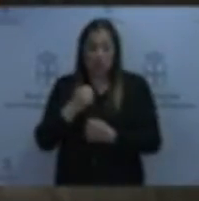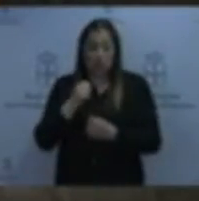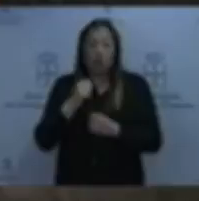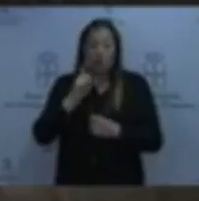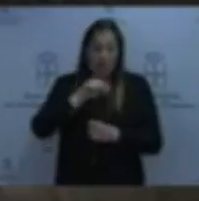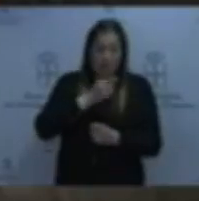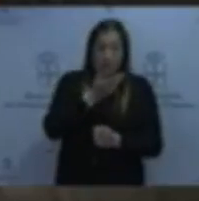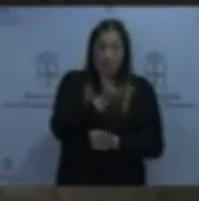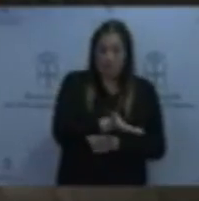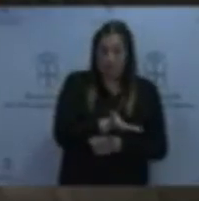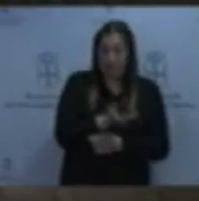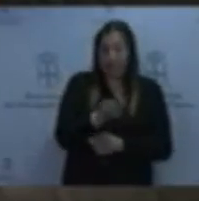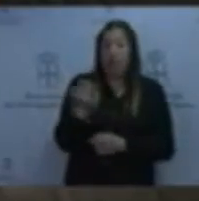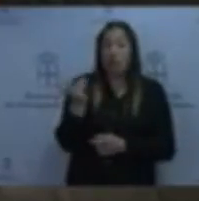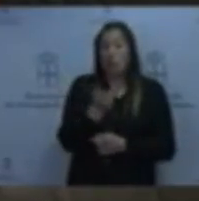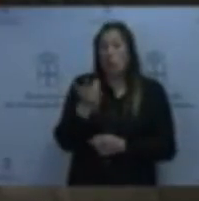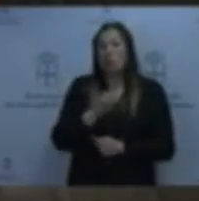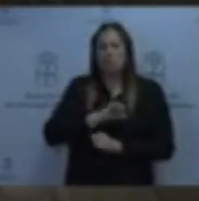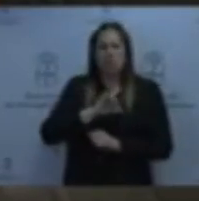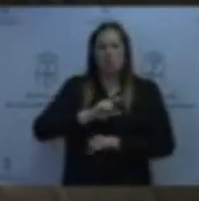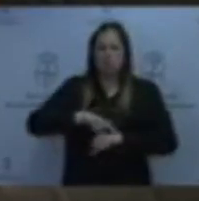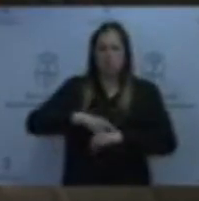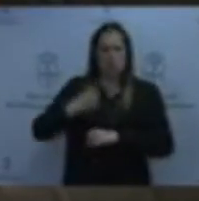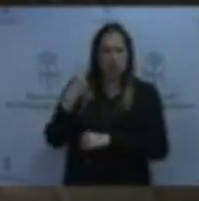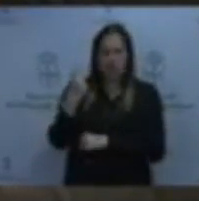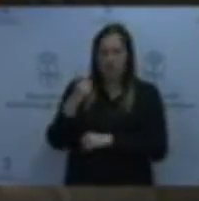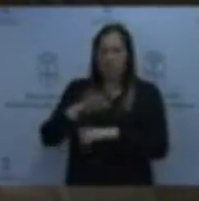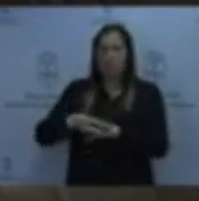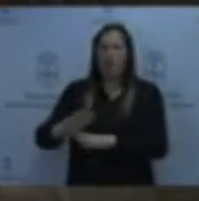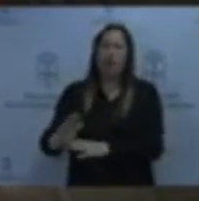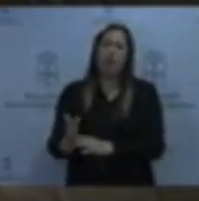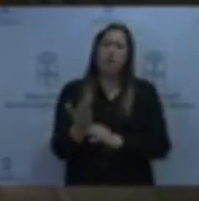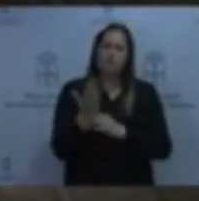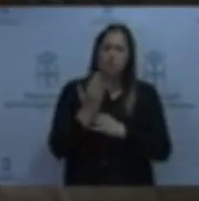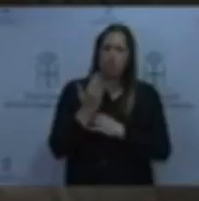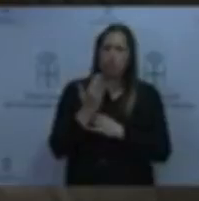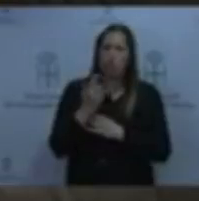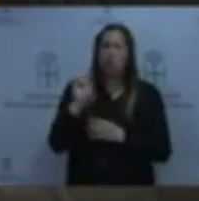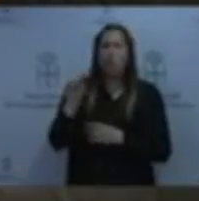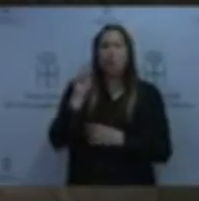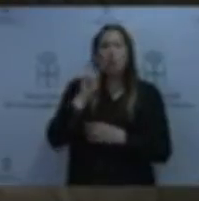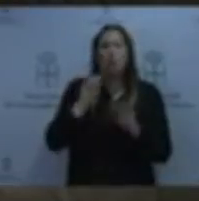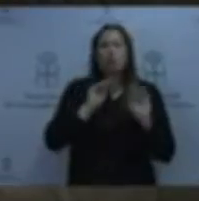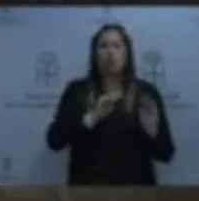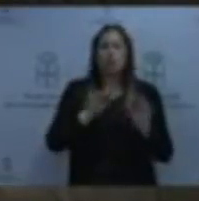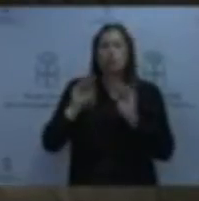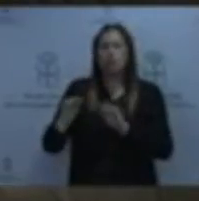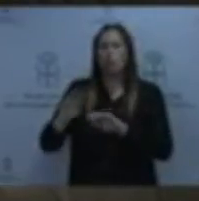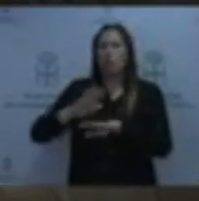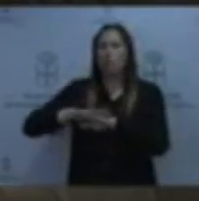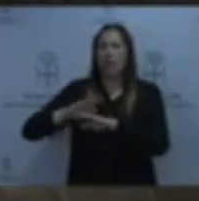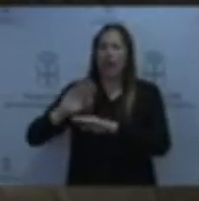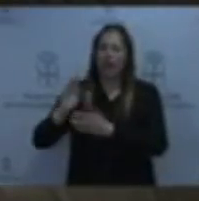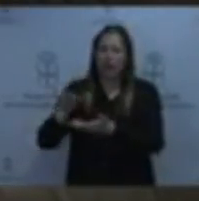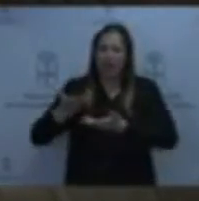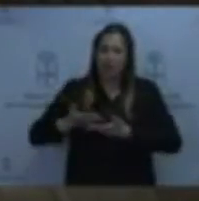otro, y le daremos el tiempo que consideren para aportarnos ambos su impresión y forma de conducirnos con respecto